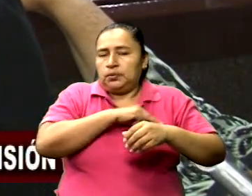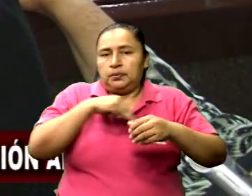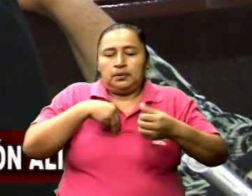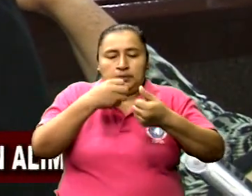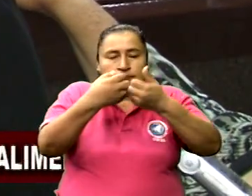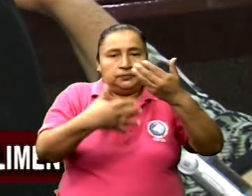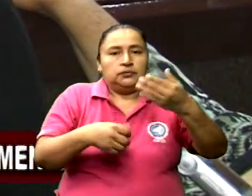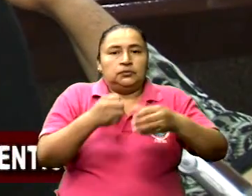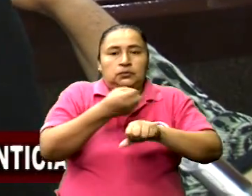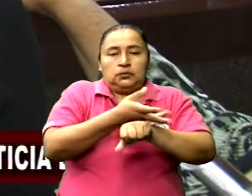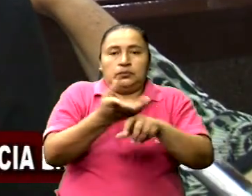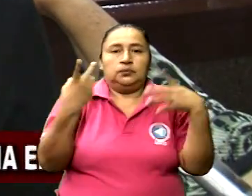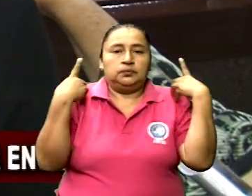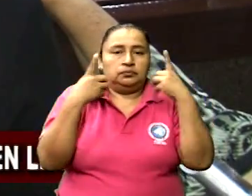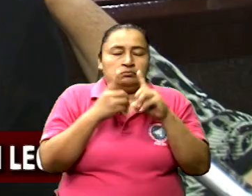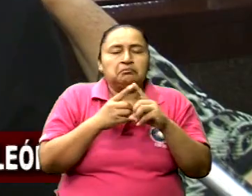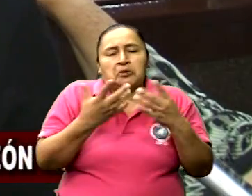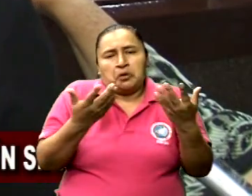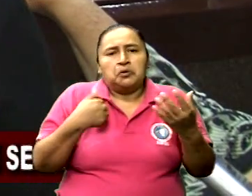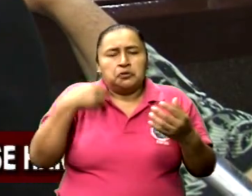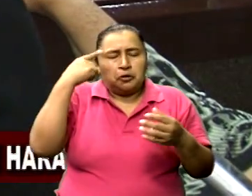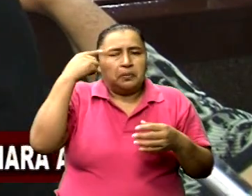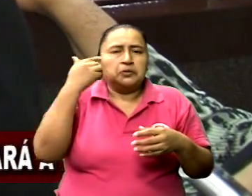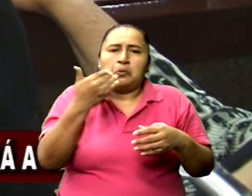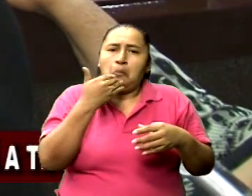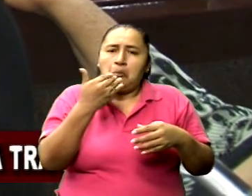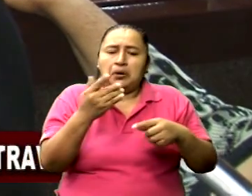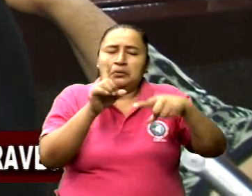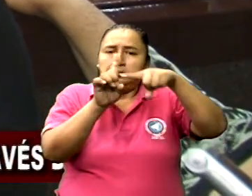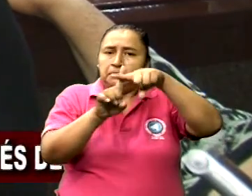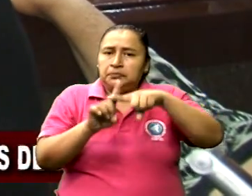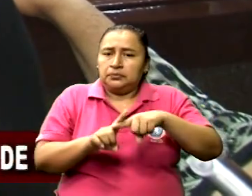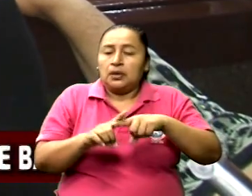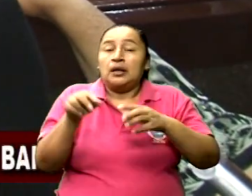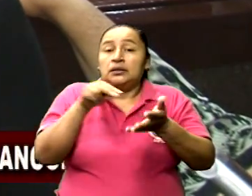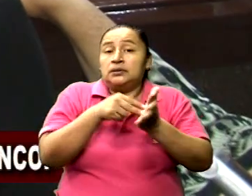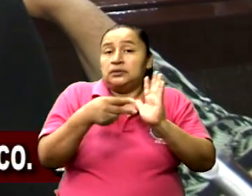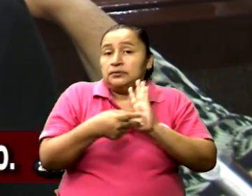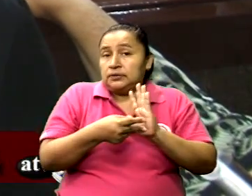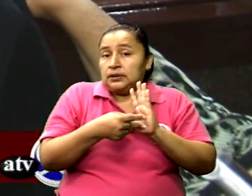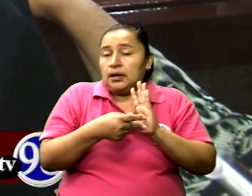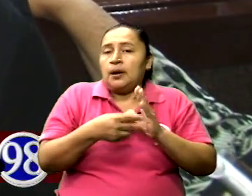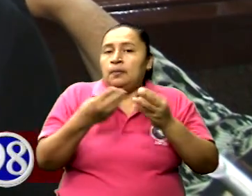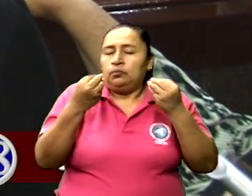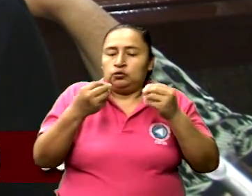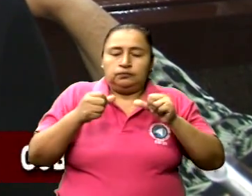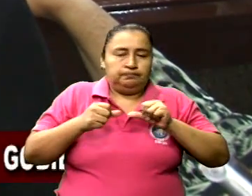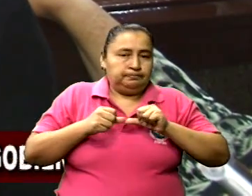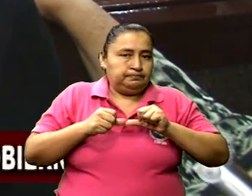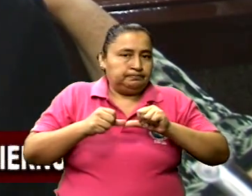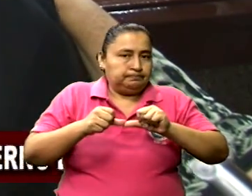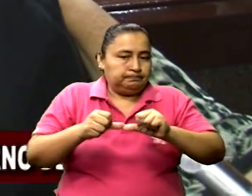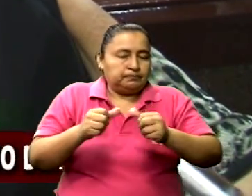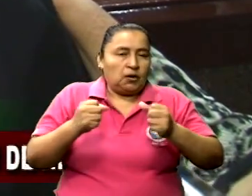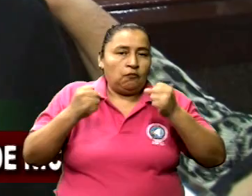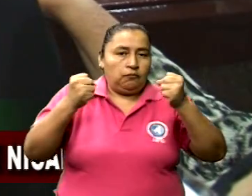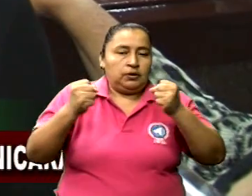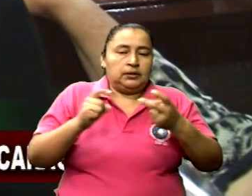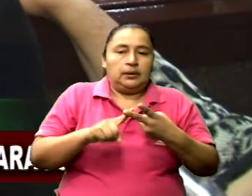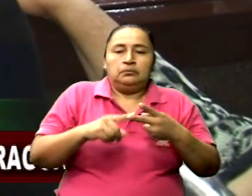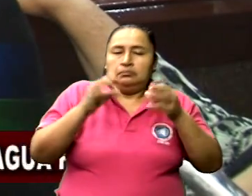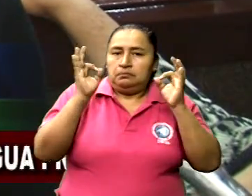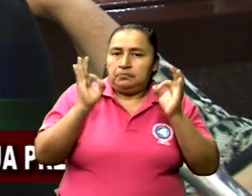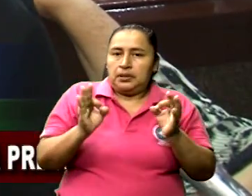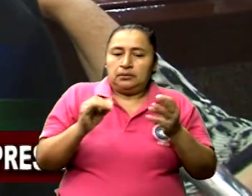Consejo Directivo. Entonces yo creo que fue muy positivo y además da una señal de mucha sostenibilidad,